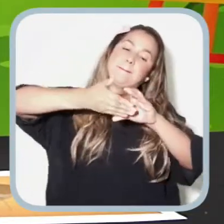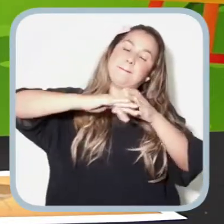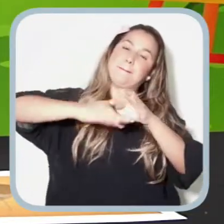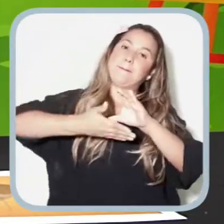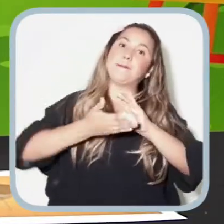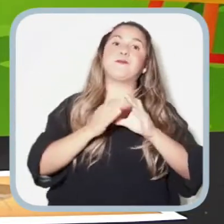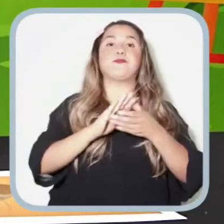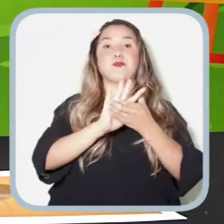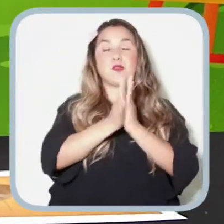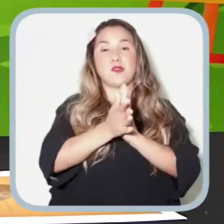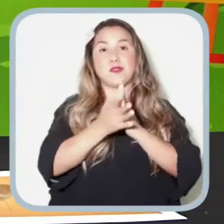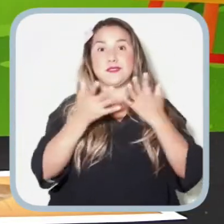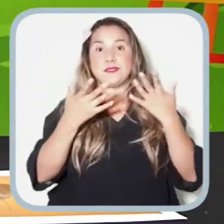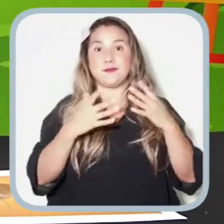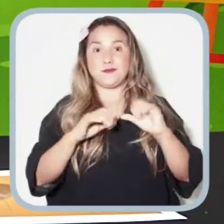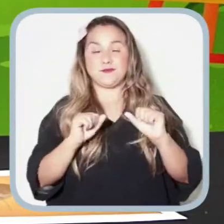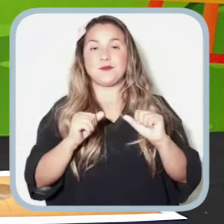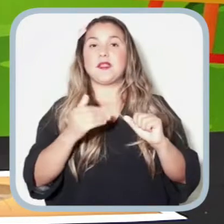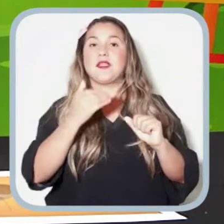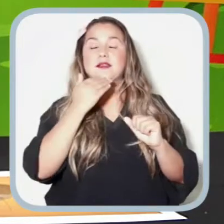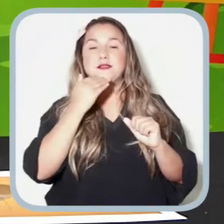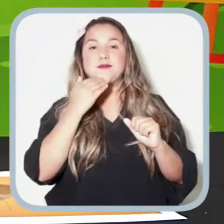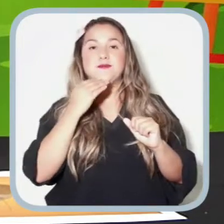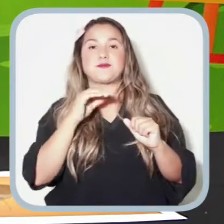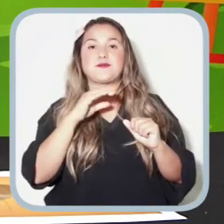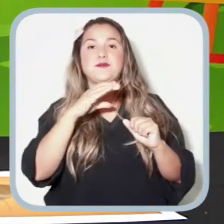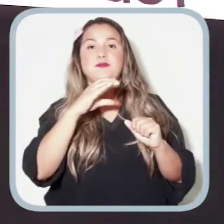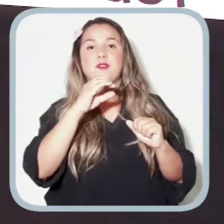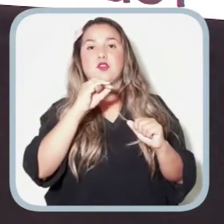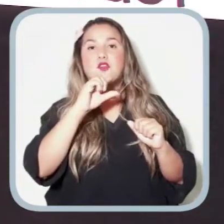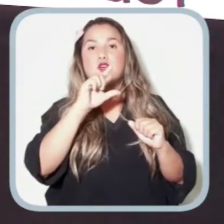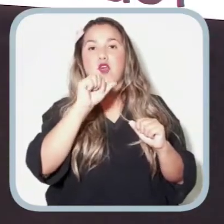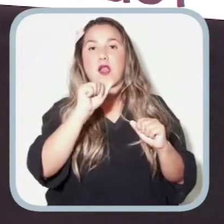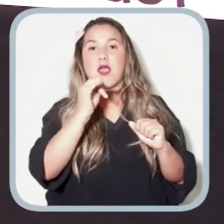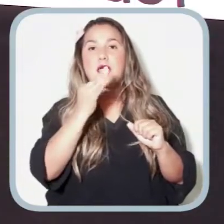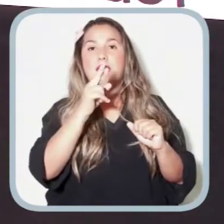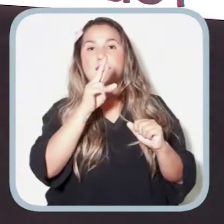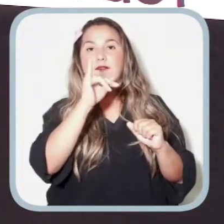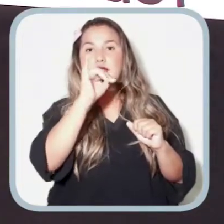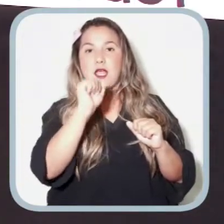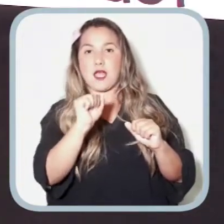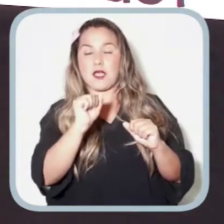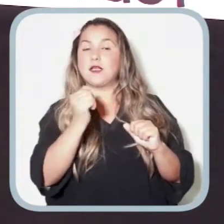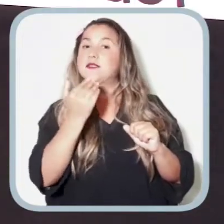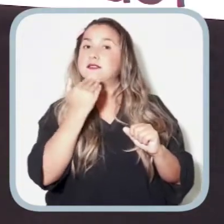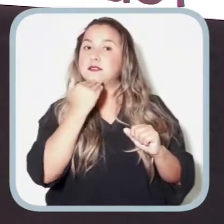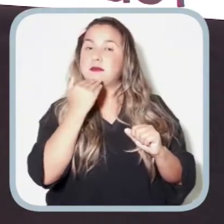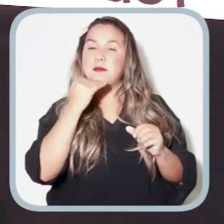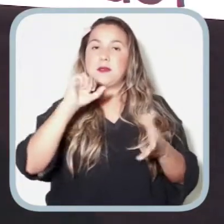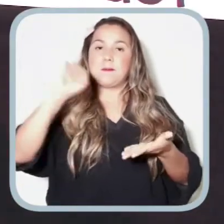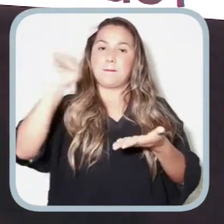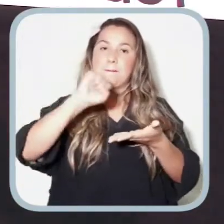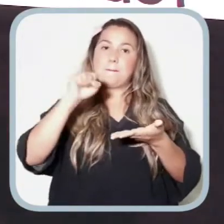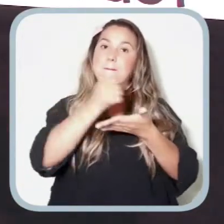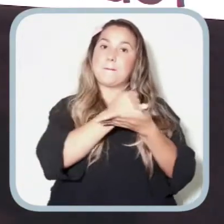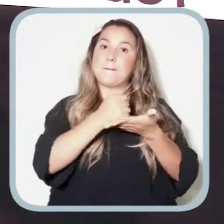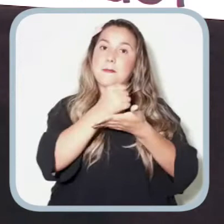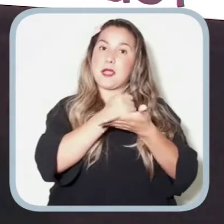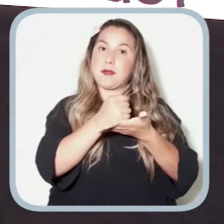eso acá está la cola se había quedado la cola por acá y acá encontramos